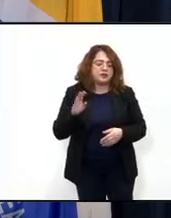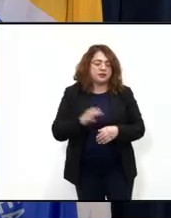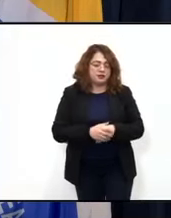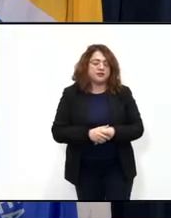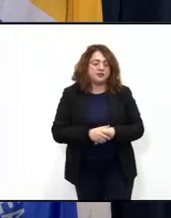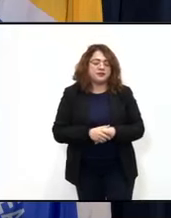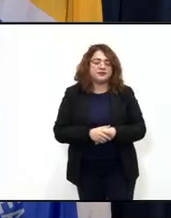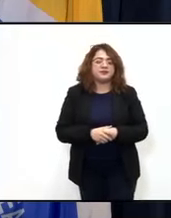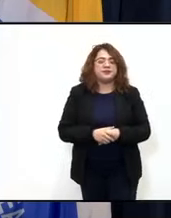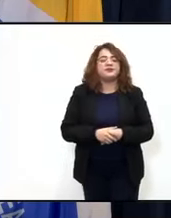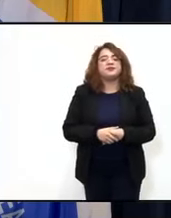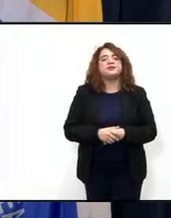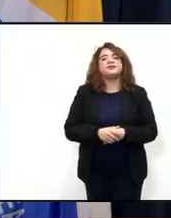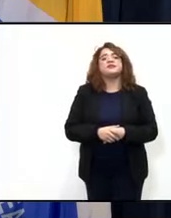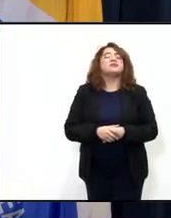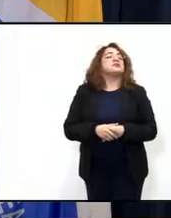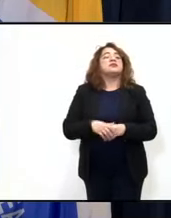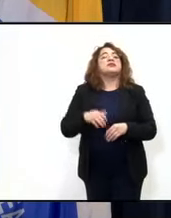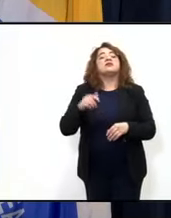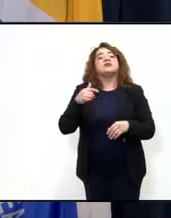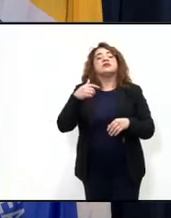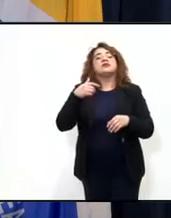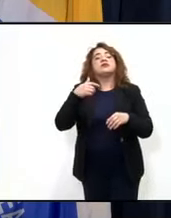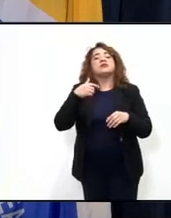actualizará de manera